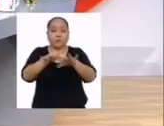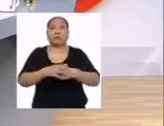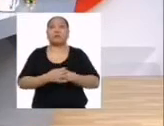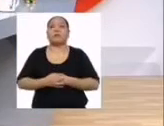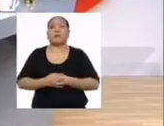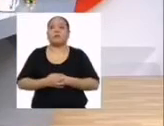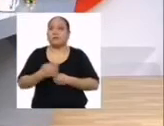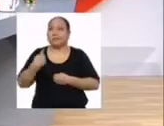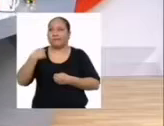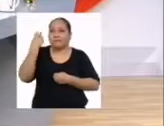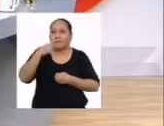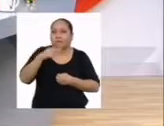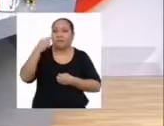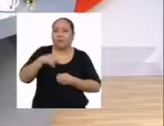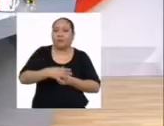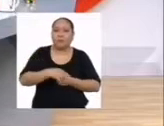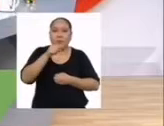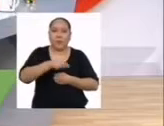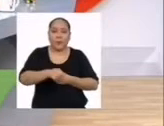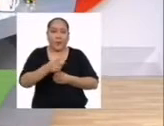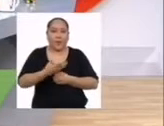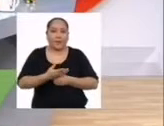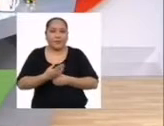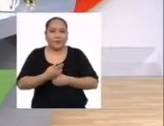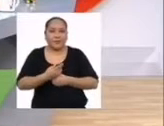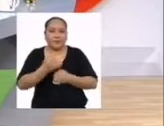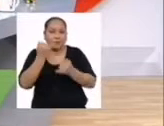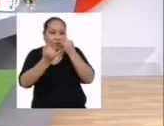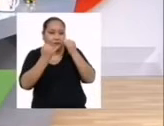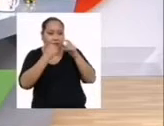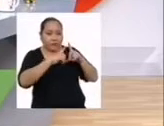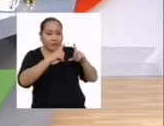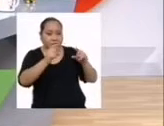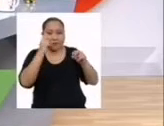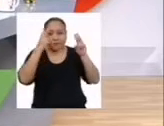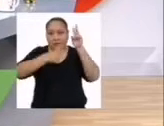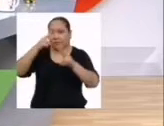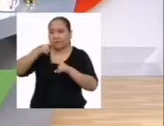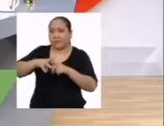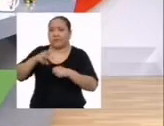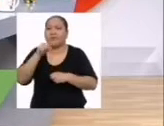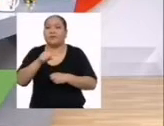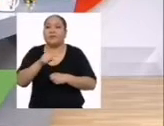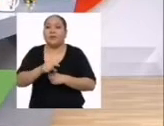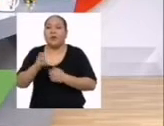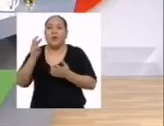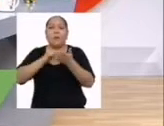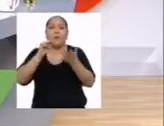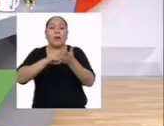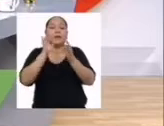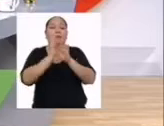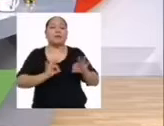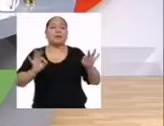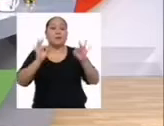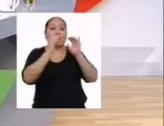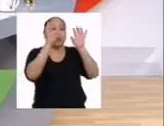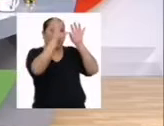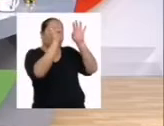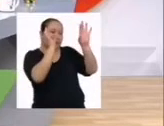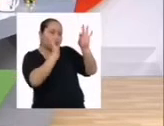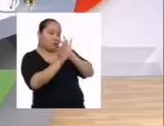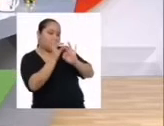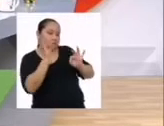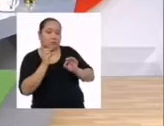Me doy cuenta de que en el párrafo de conclusión se deben resaltar los aspectos más importantes del texto